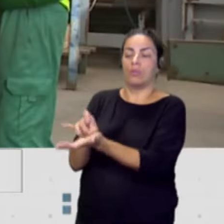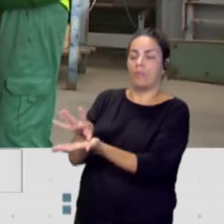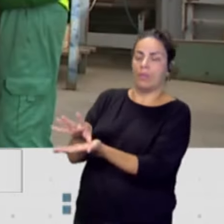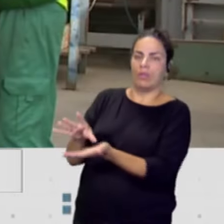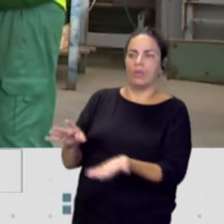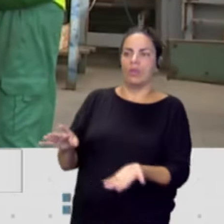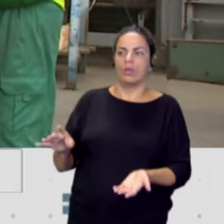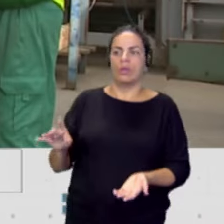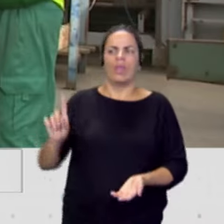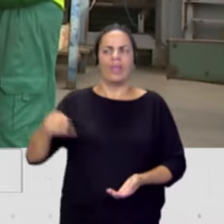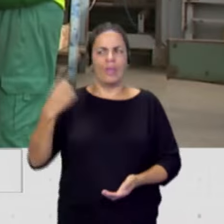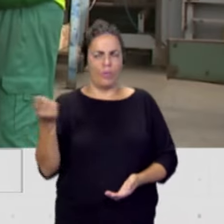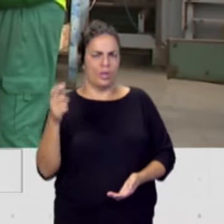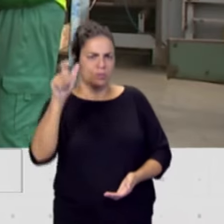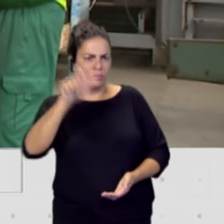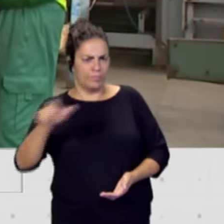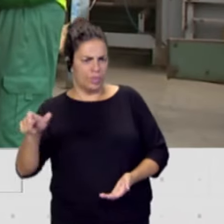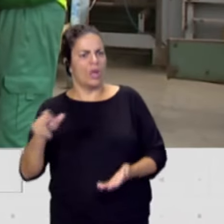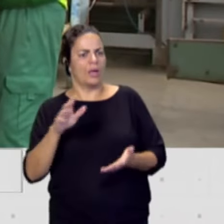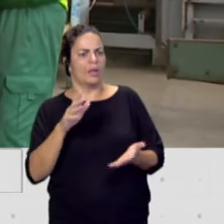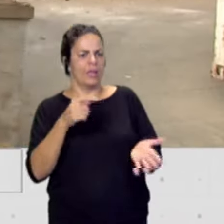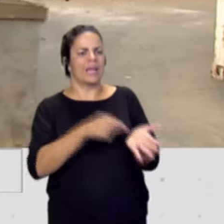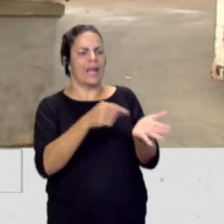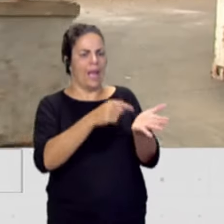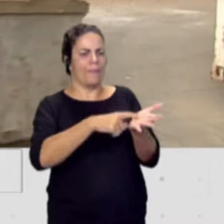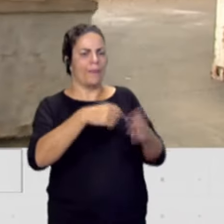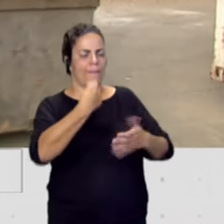horas extraordinarias. Señora Cosano,